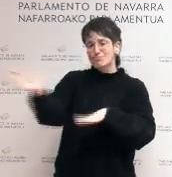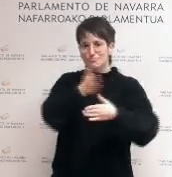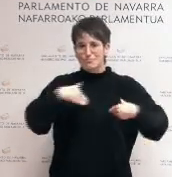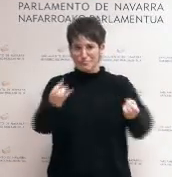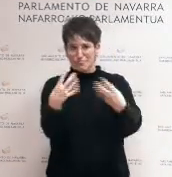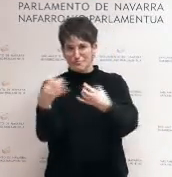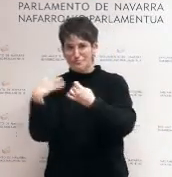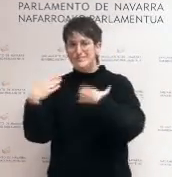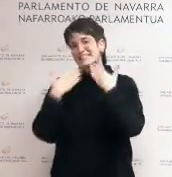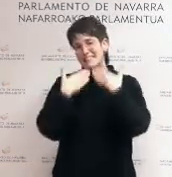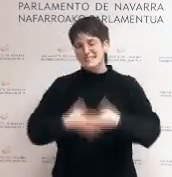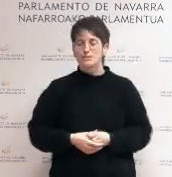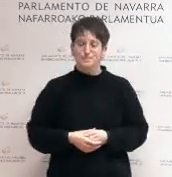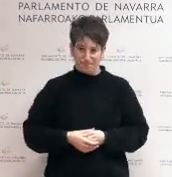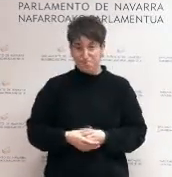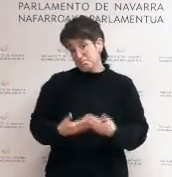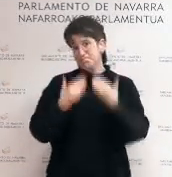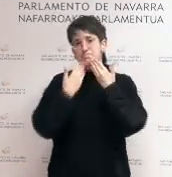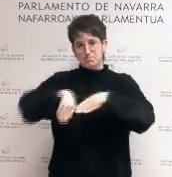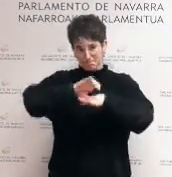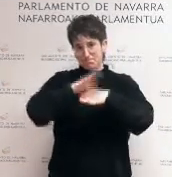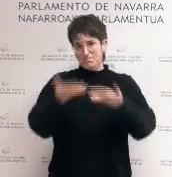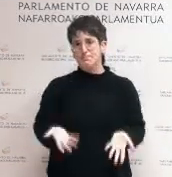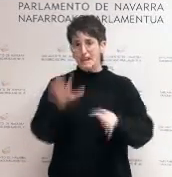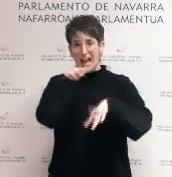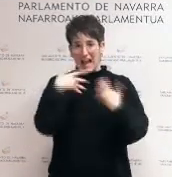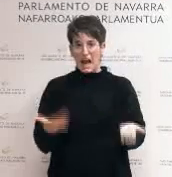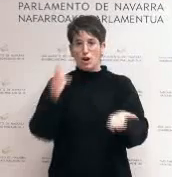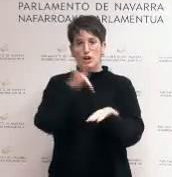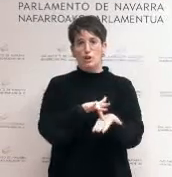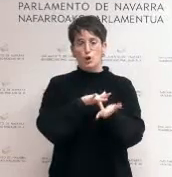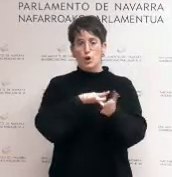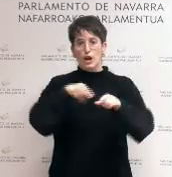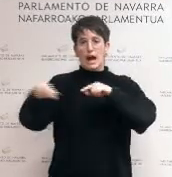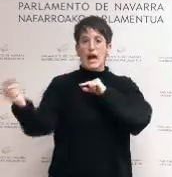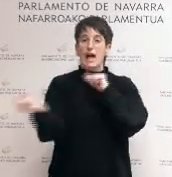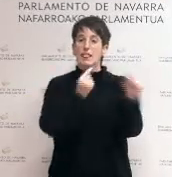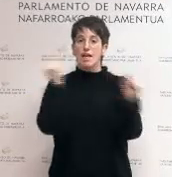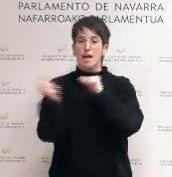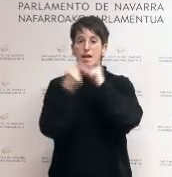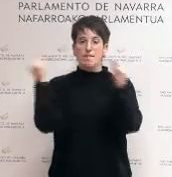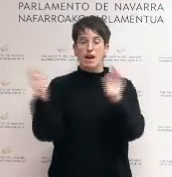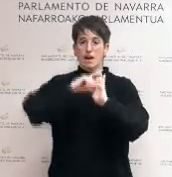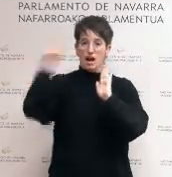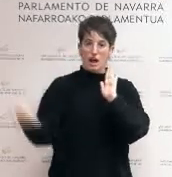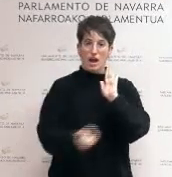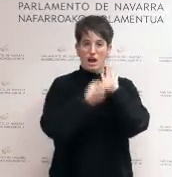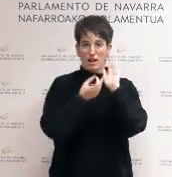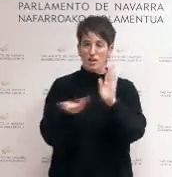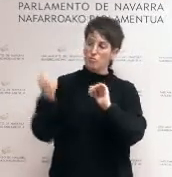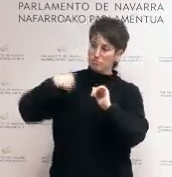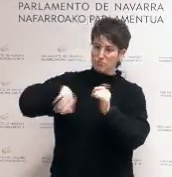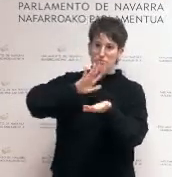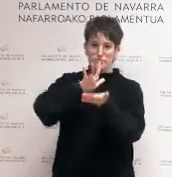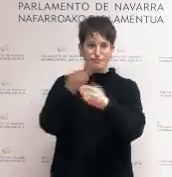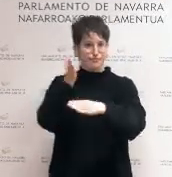Muchas gracias, consejero. Pues vamos a continuación a abrir debate de totalidad una vez expuesto el decreto ley foral. Qué